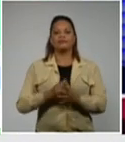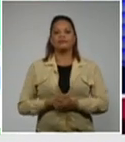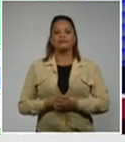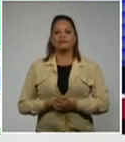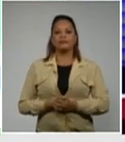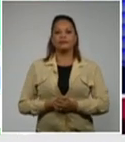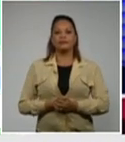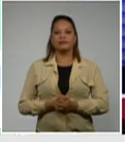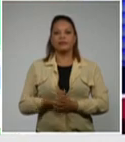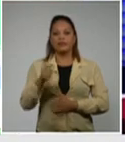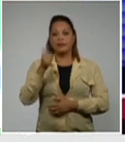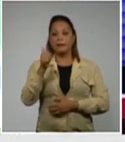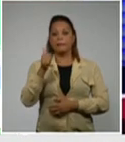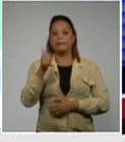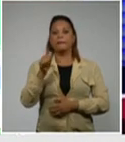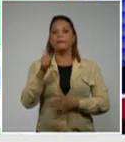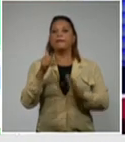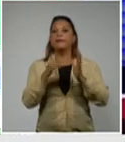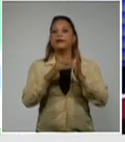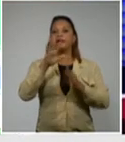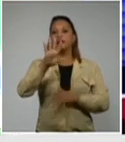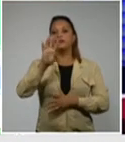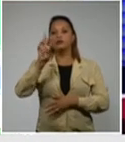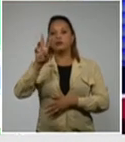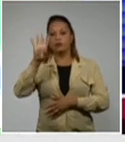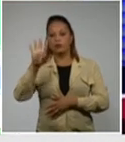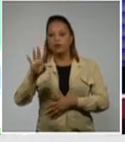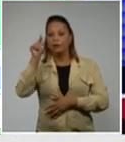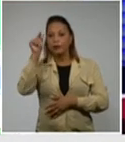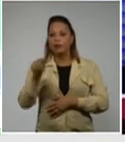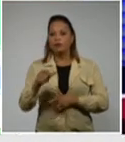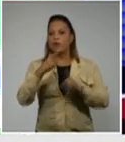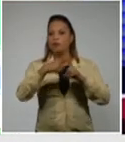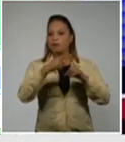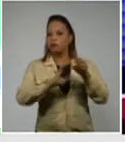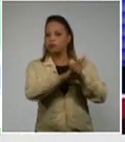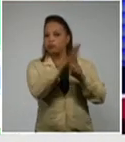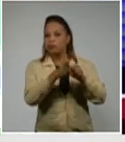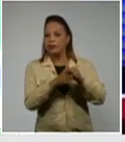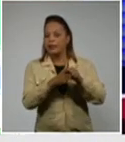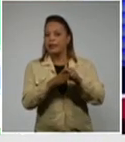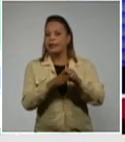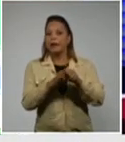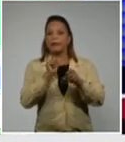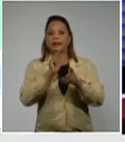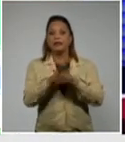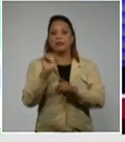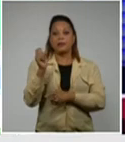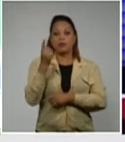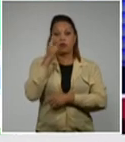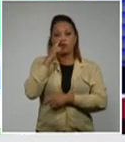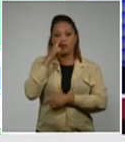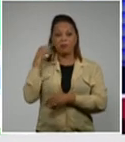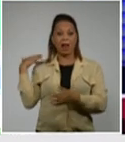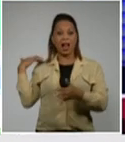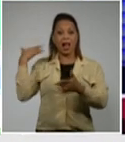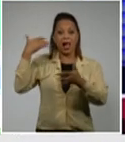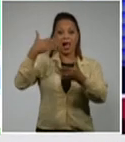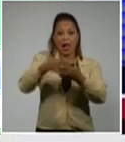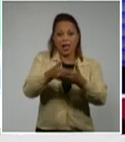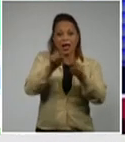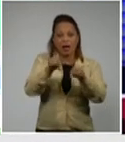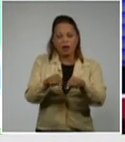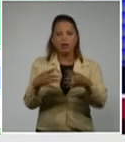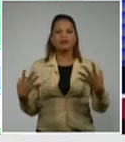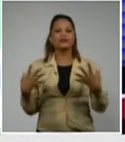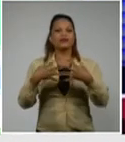10.534 de las personas diagnosticadas en nuestro país del 1 de noviembre hasta la fecha han estado en